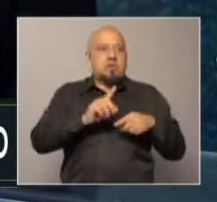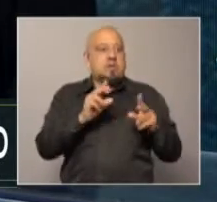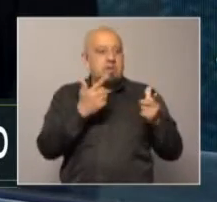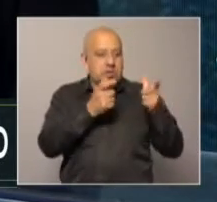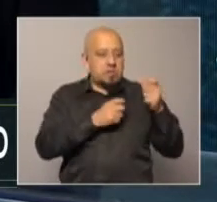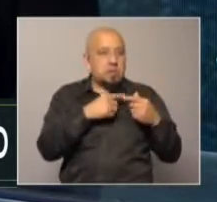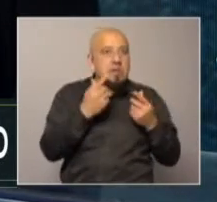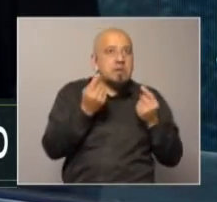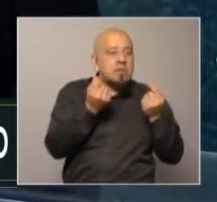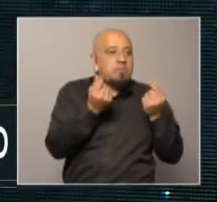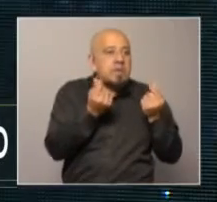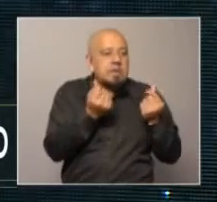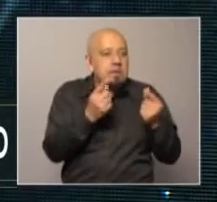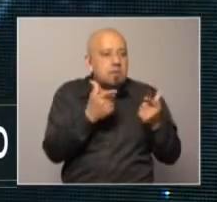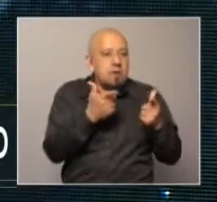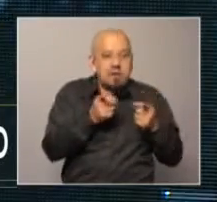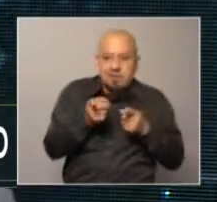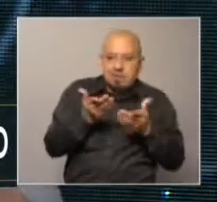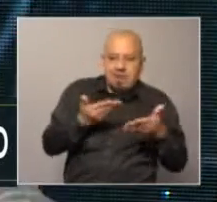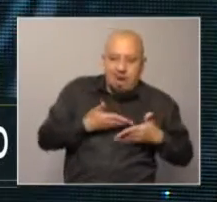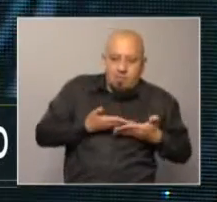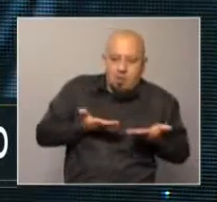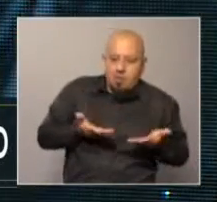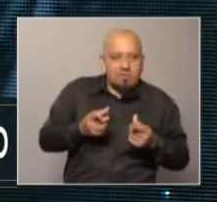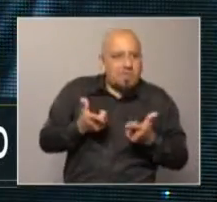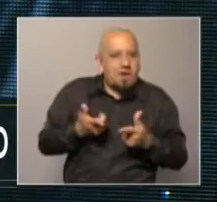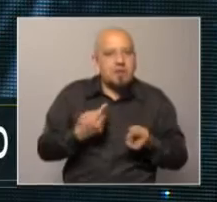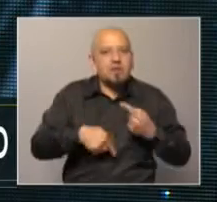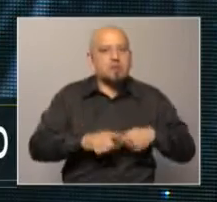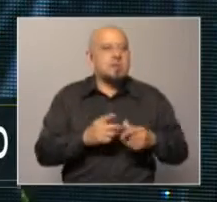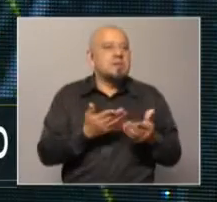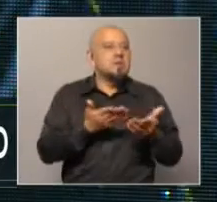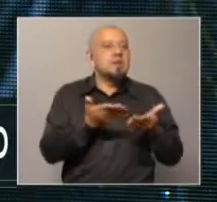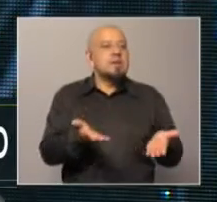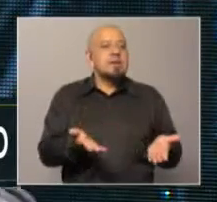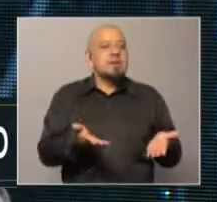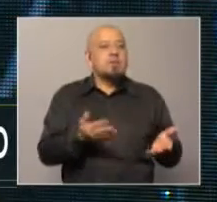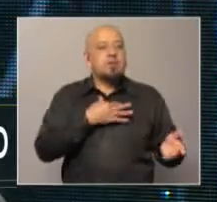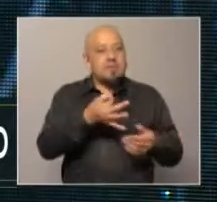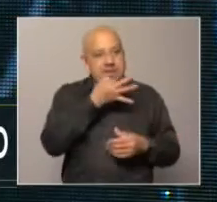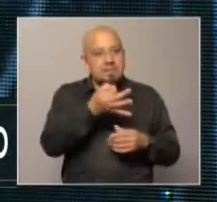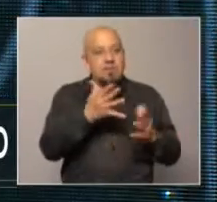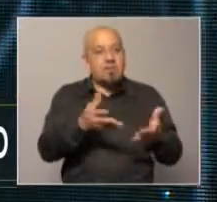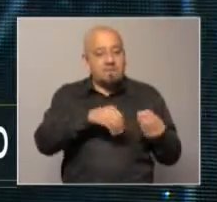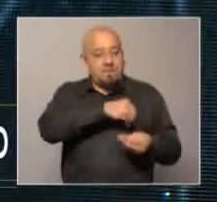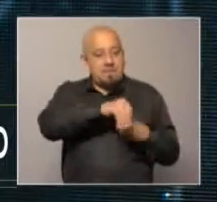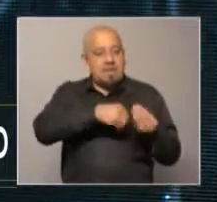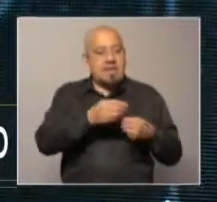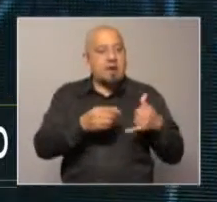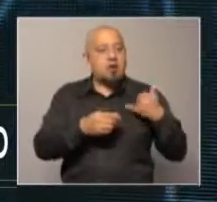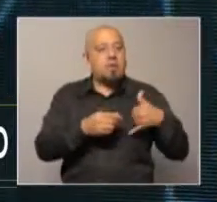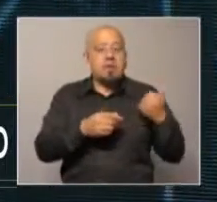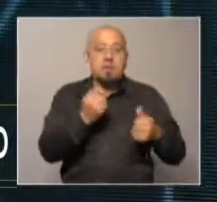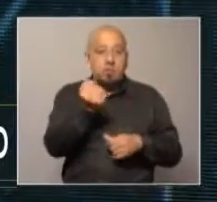afectivo. En ese sentido, contextualizar de qué estamos hablando cuando decimos entornos familiares de los adolescentes